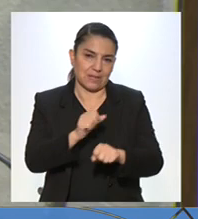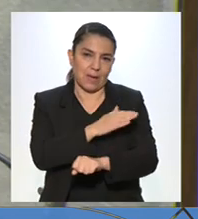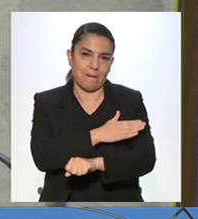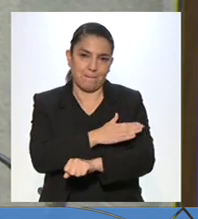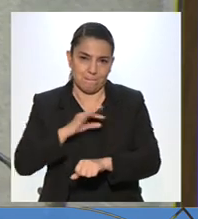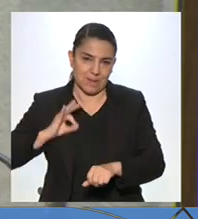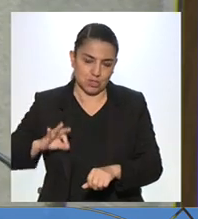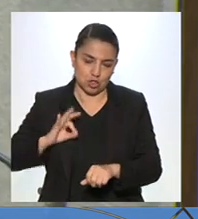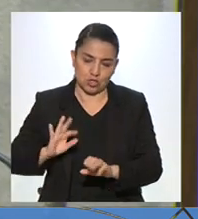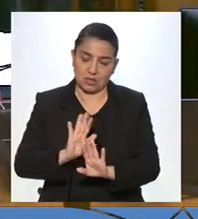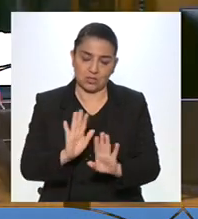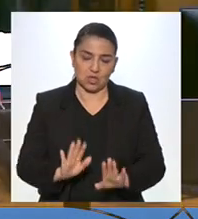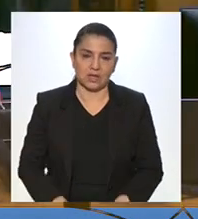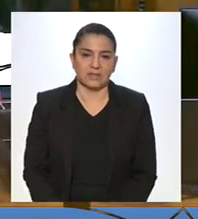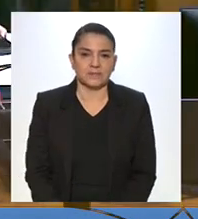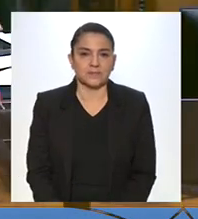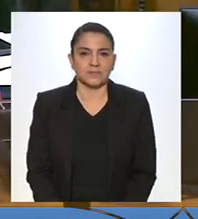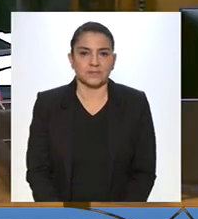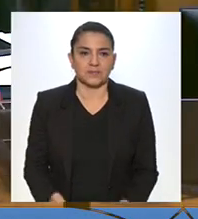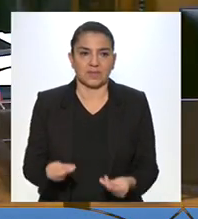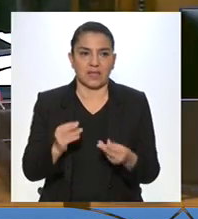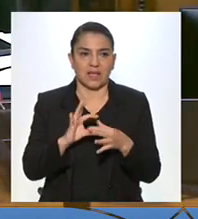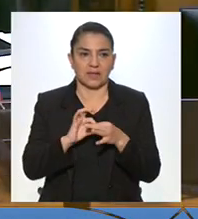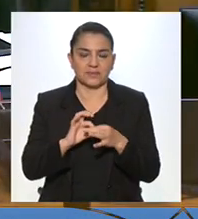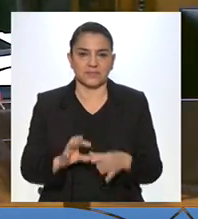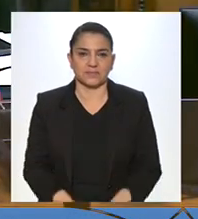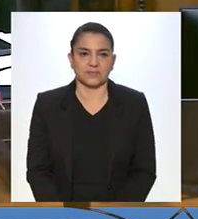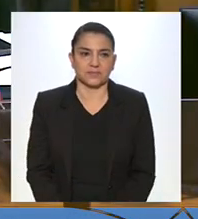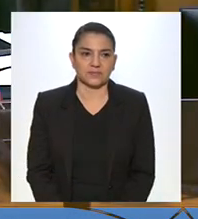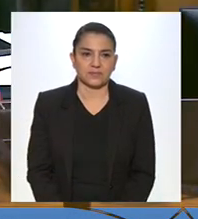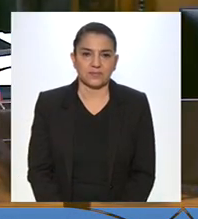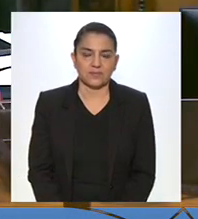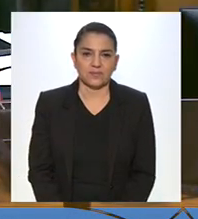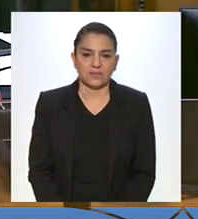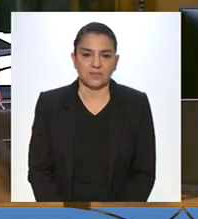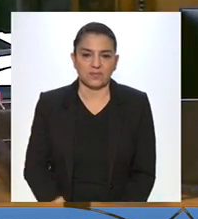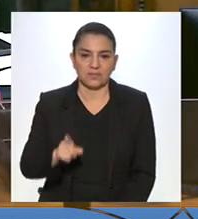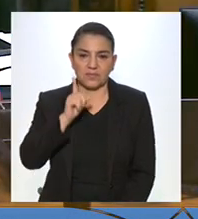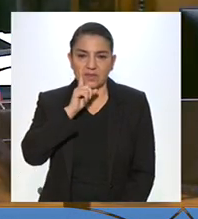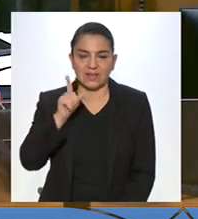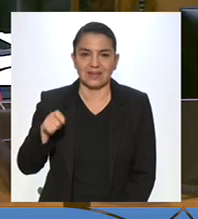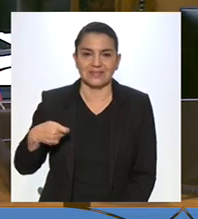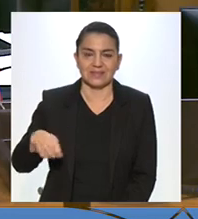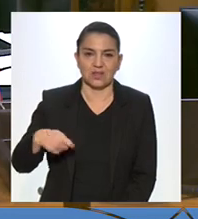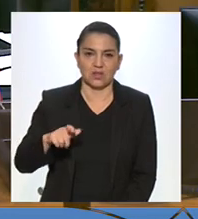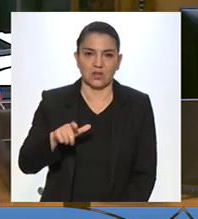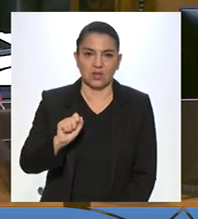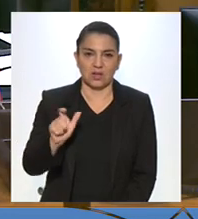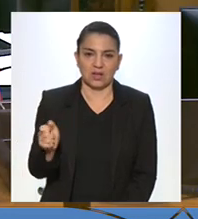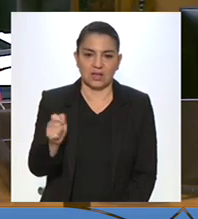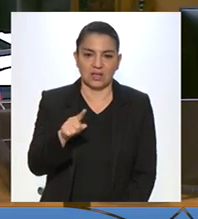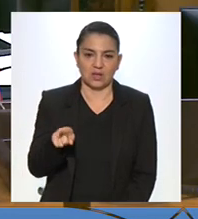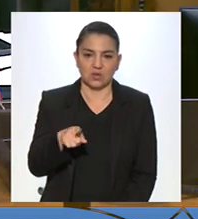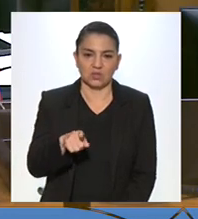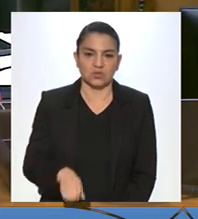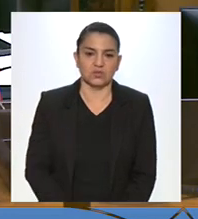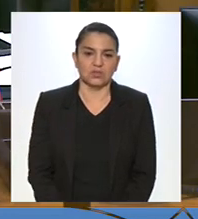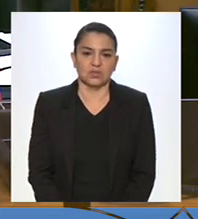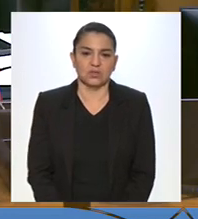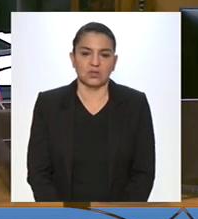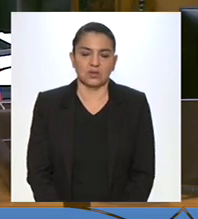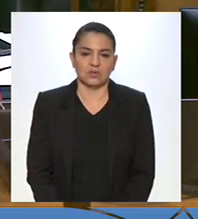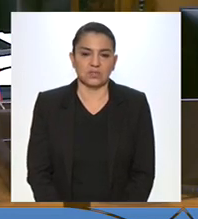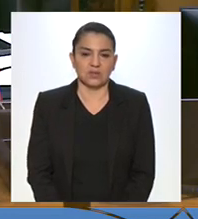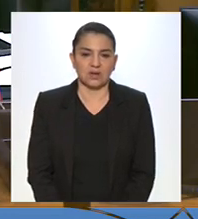presidenta, muchas gracias. Gracias, senador Chaguán. Tiene la palabra el senador Lagos y luego el senador Sandoval.